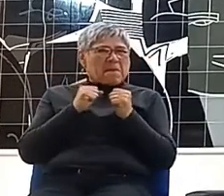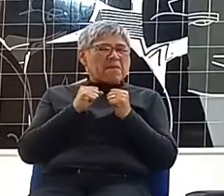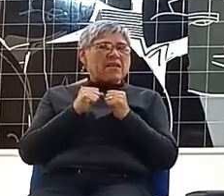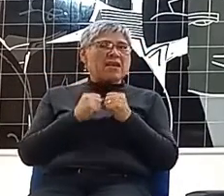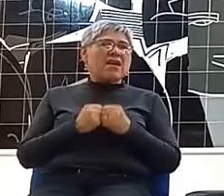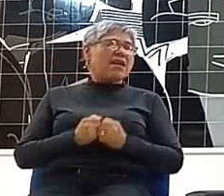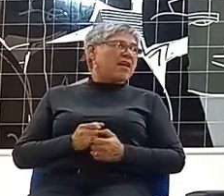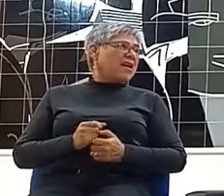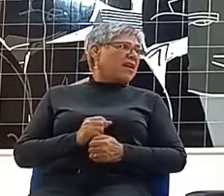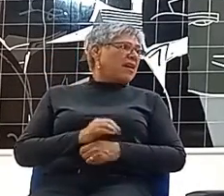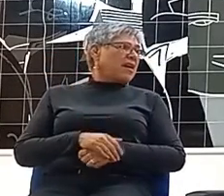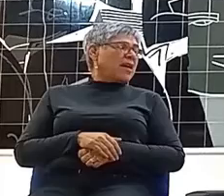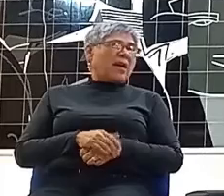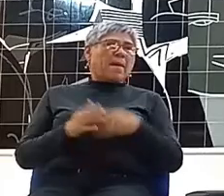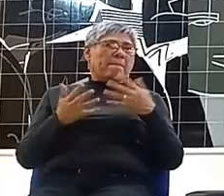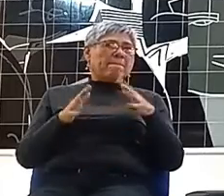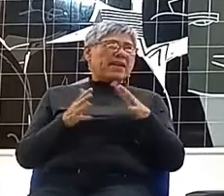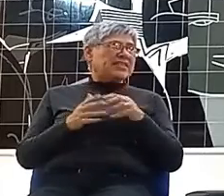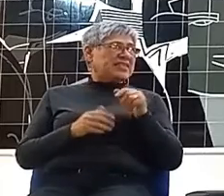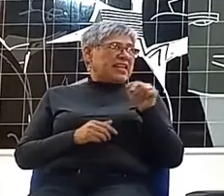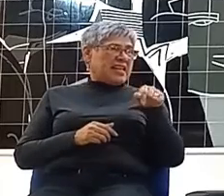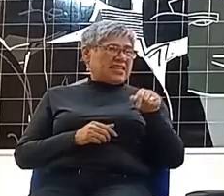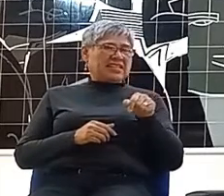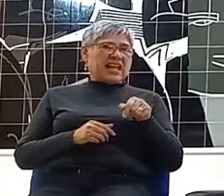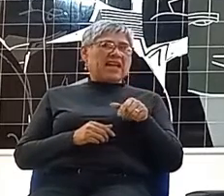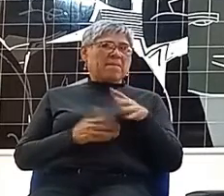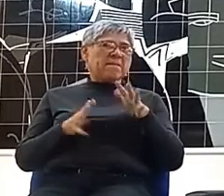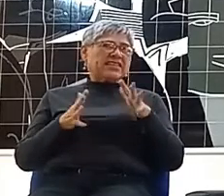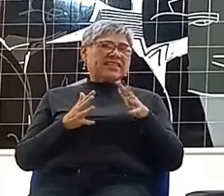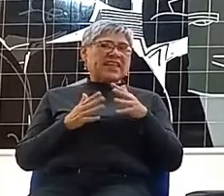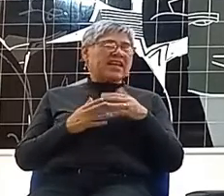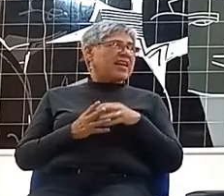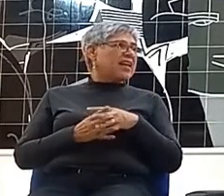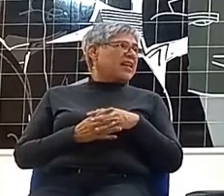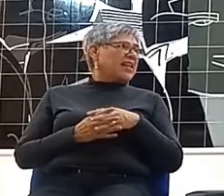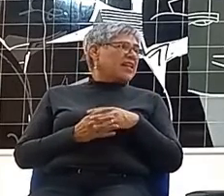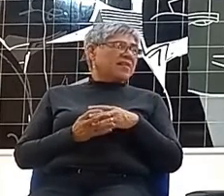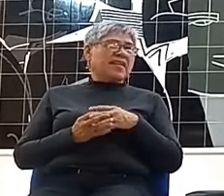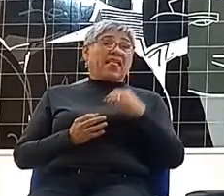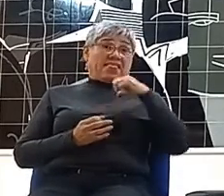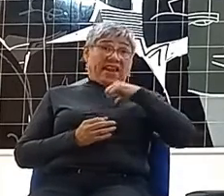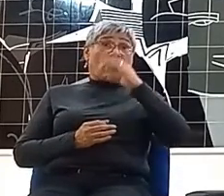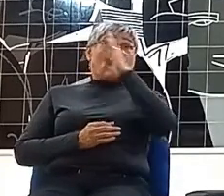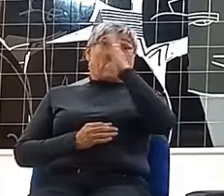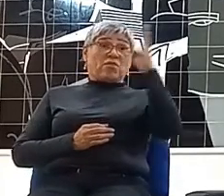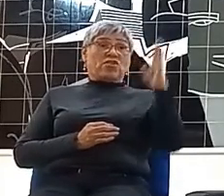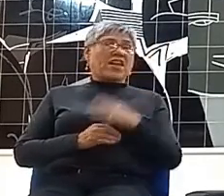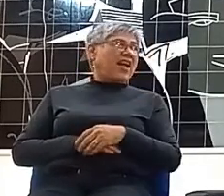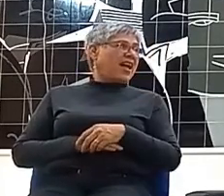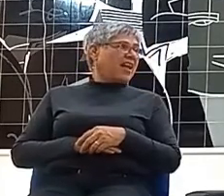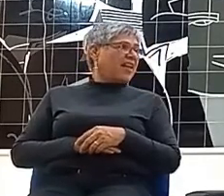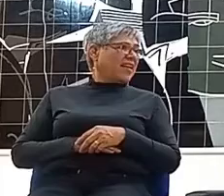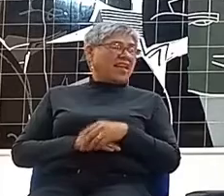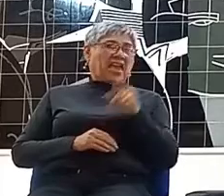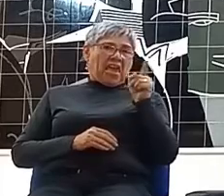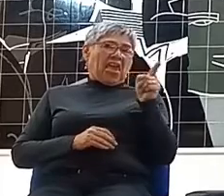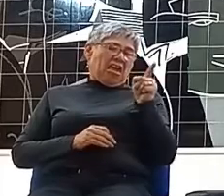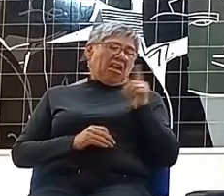poco parecida a esta, y él tenía una biblioteca, y él